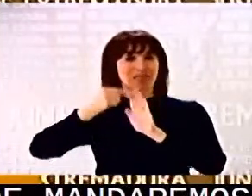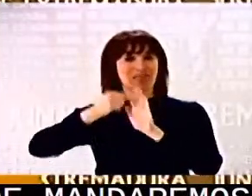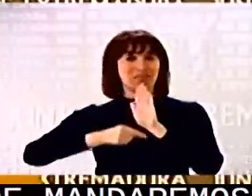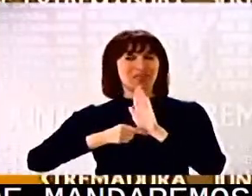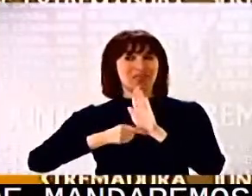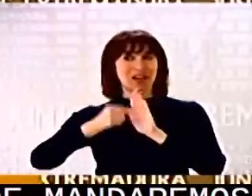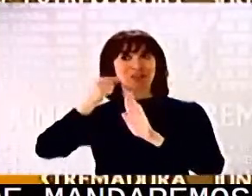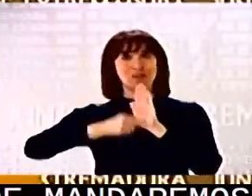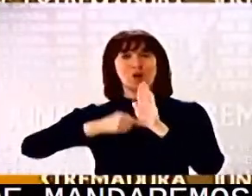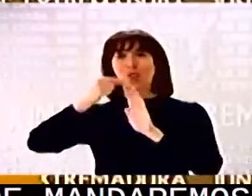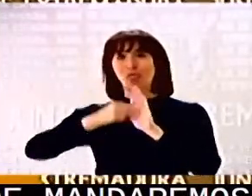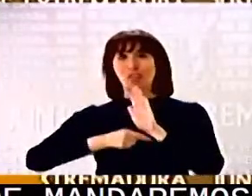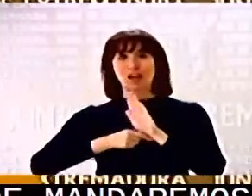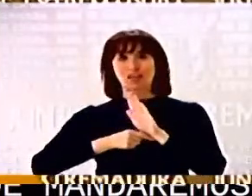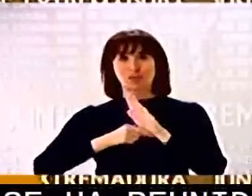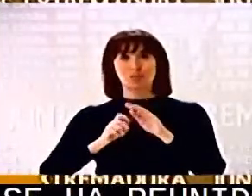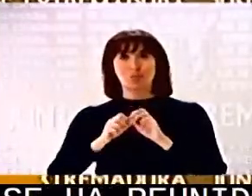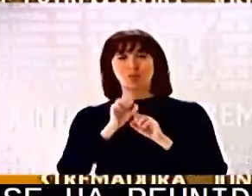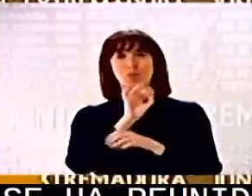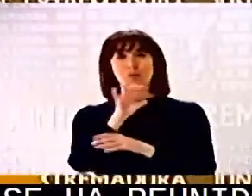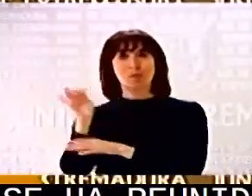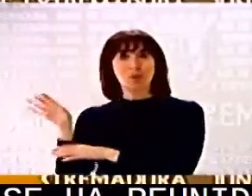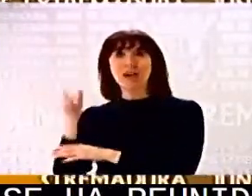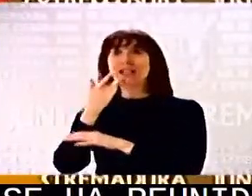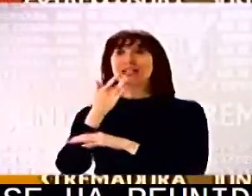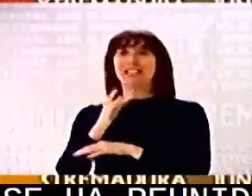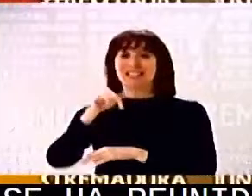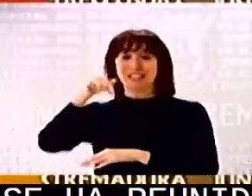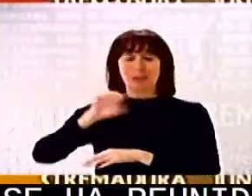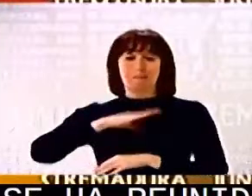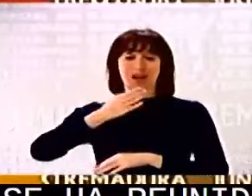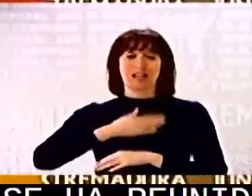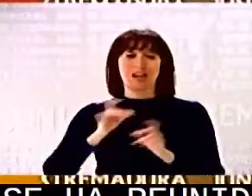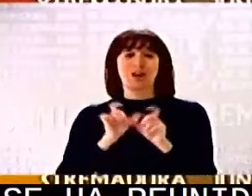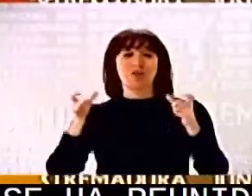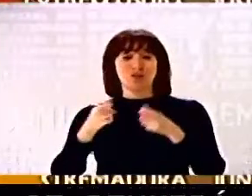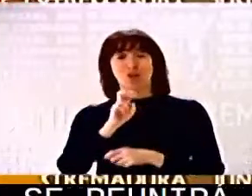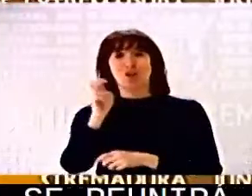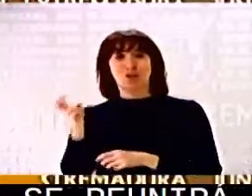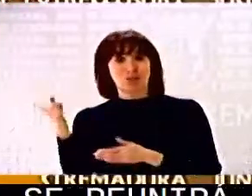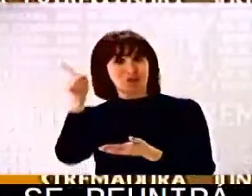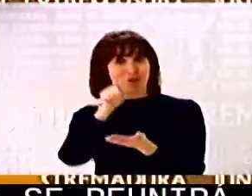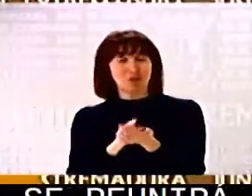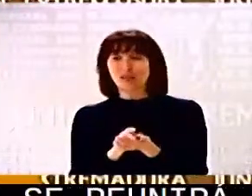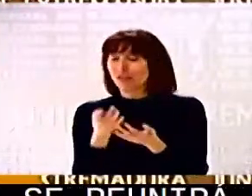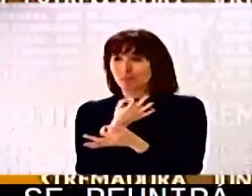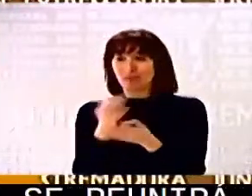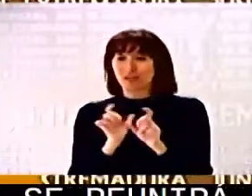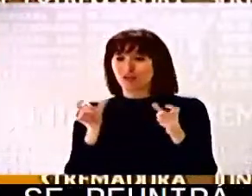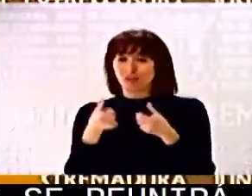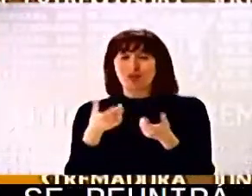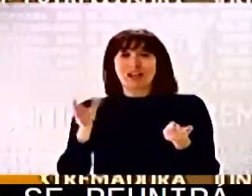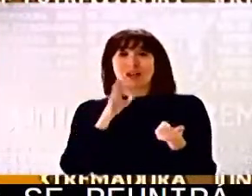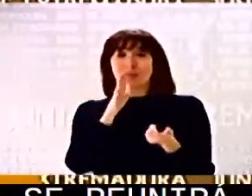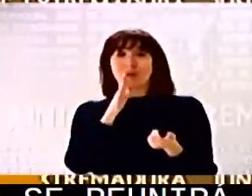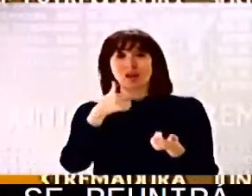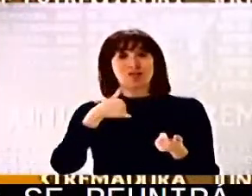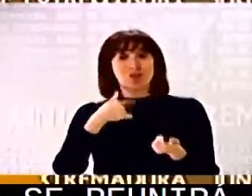si el Consejo de Gobierno que se ha reunido hoy se tiene que reunir otra vez mañana, se reunirá. Es que, de verdad, lo que yo diga ahora mismo aquí a